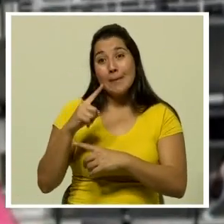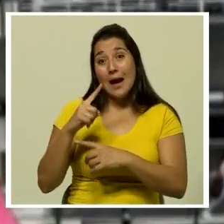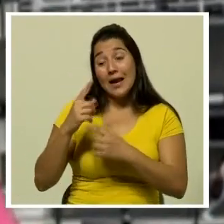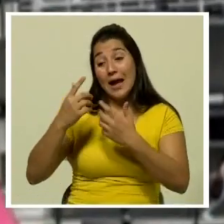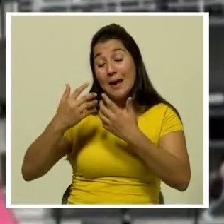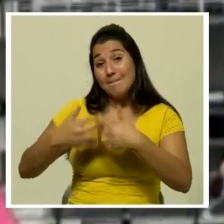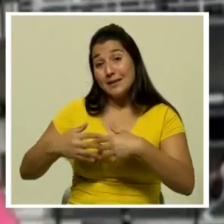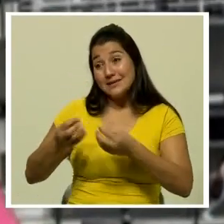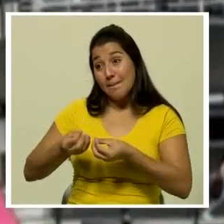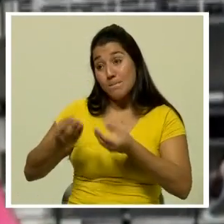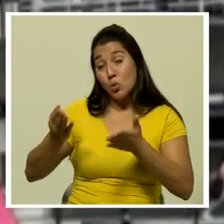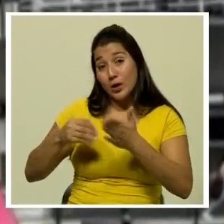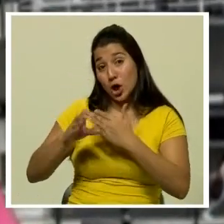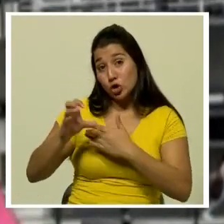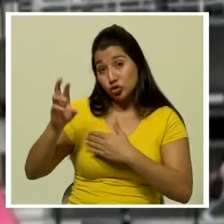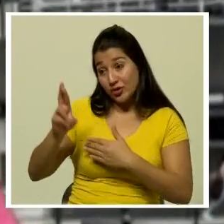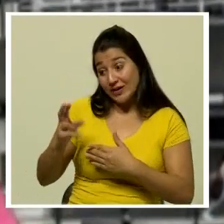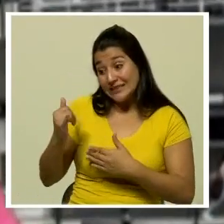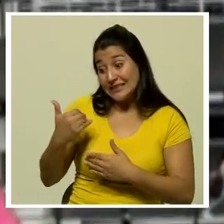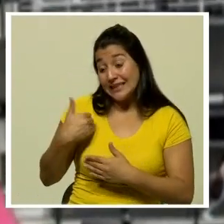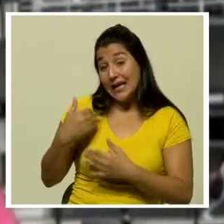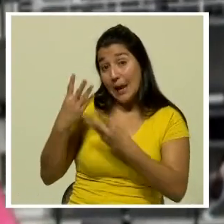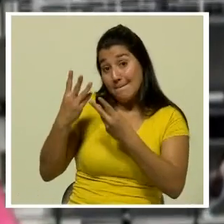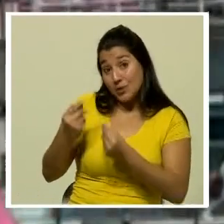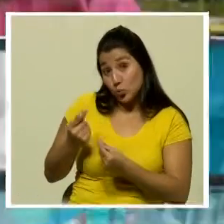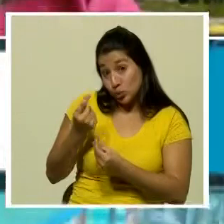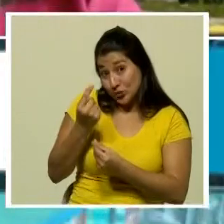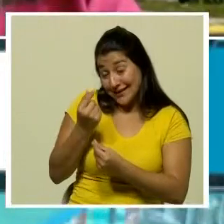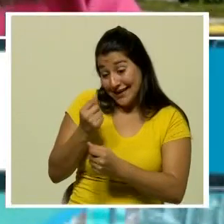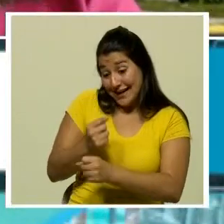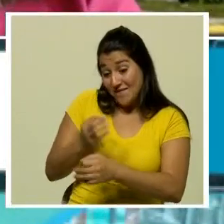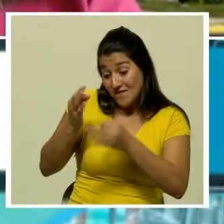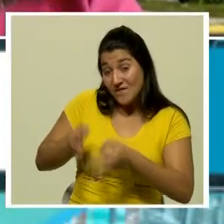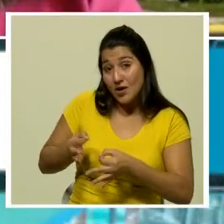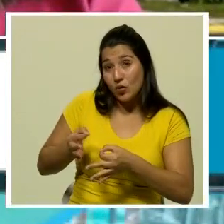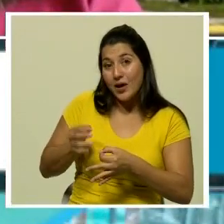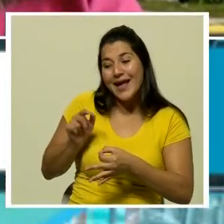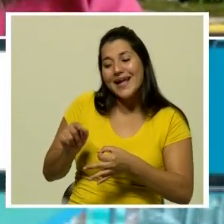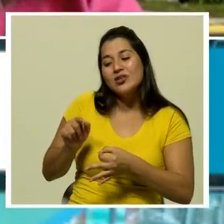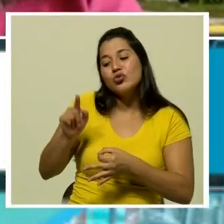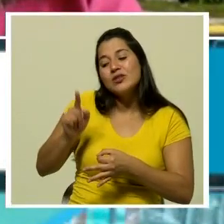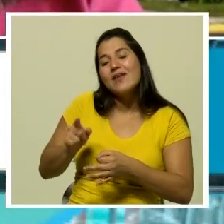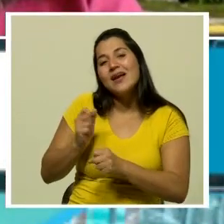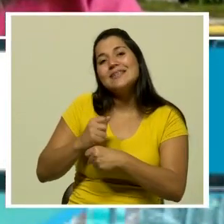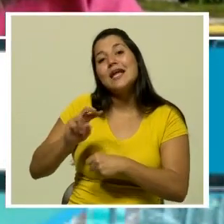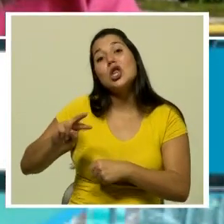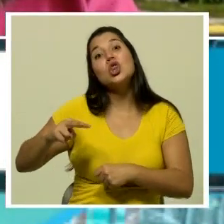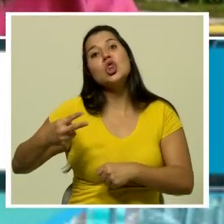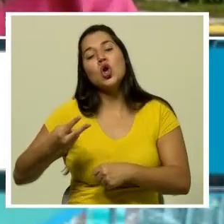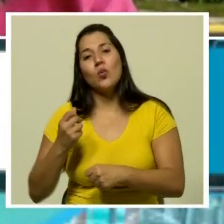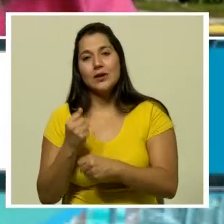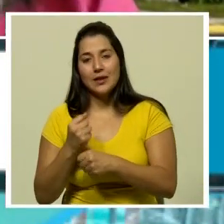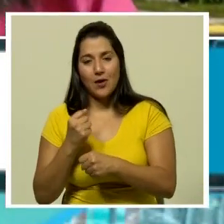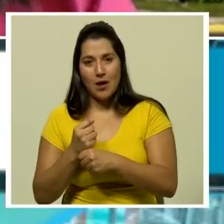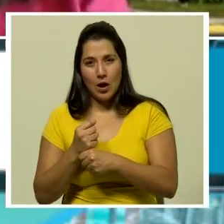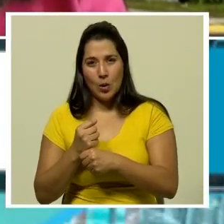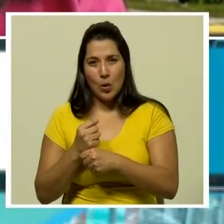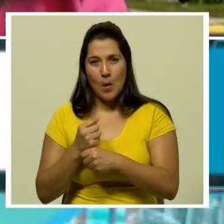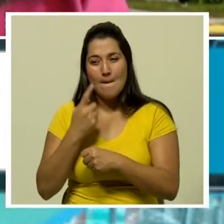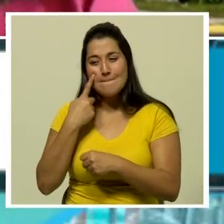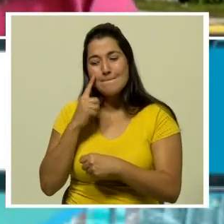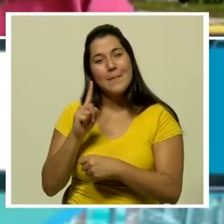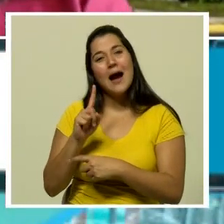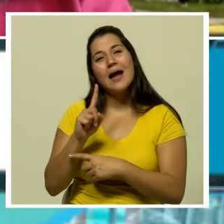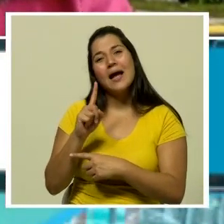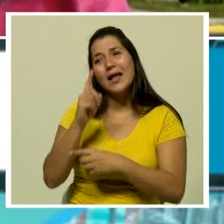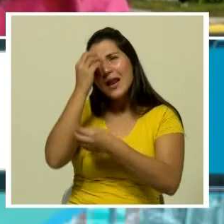tienen su presupuesto asegurado, hacer el doble de trabajo para que no se interrumpa